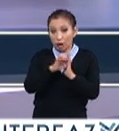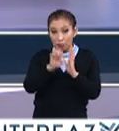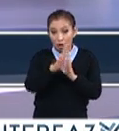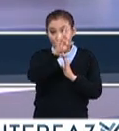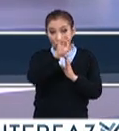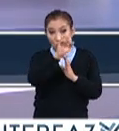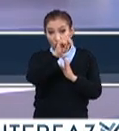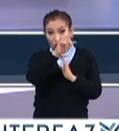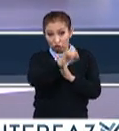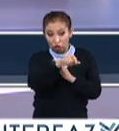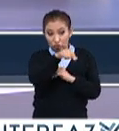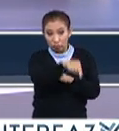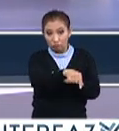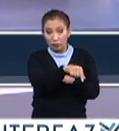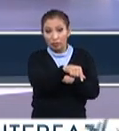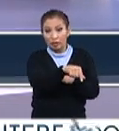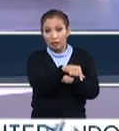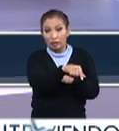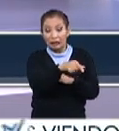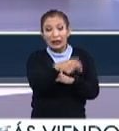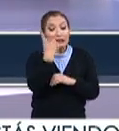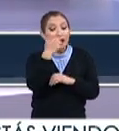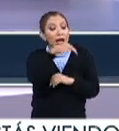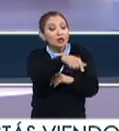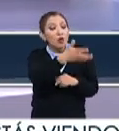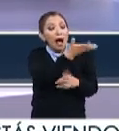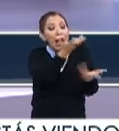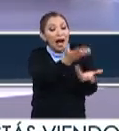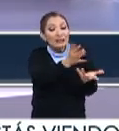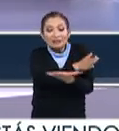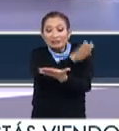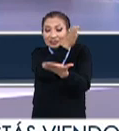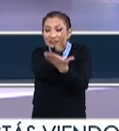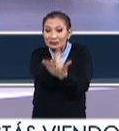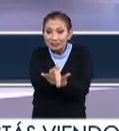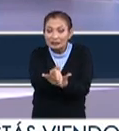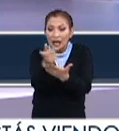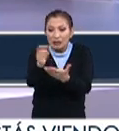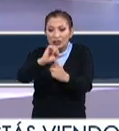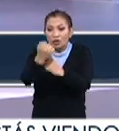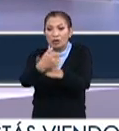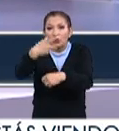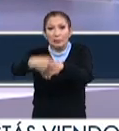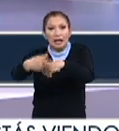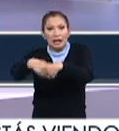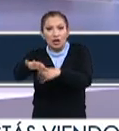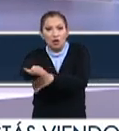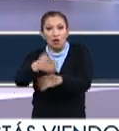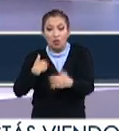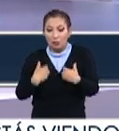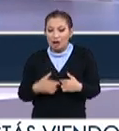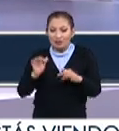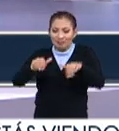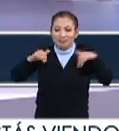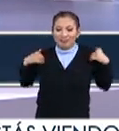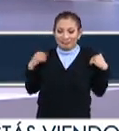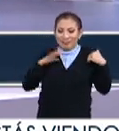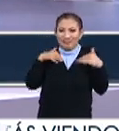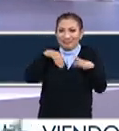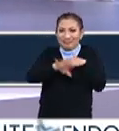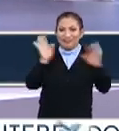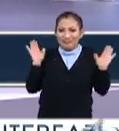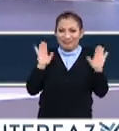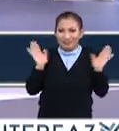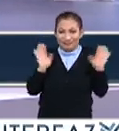los robots, ¿no? O sea, lo que se busca es que ellos estén en situaciones de riesgo en donde los humanos no tendríamos